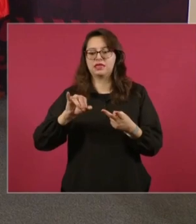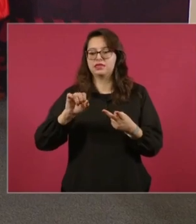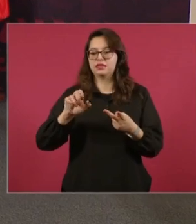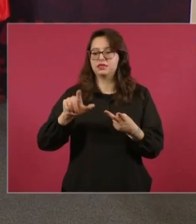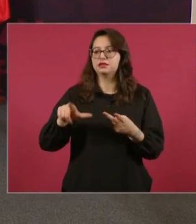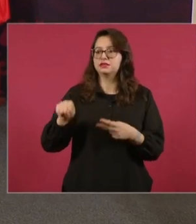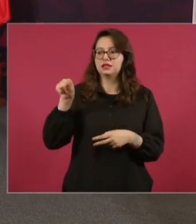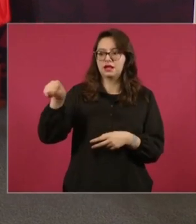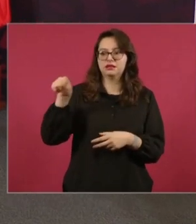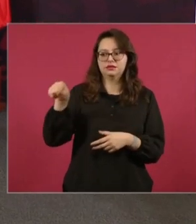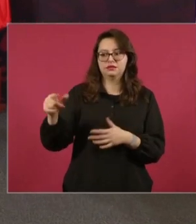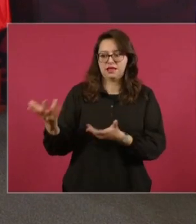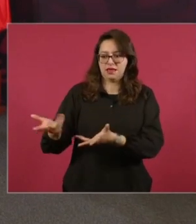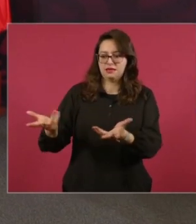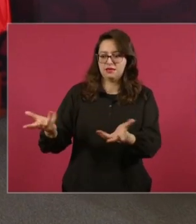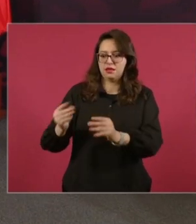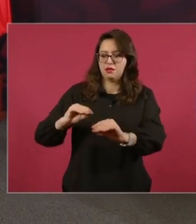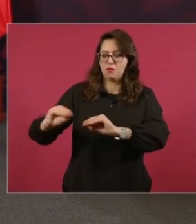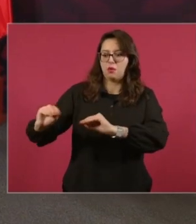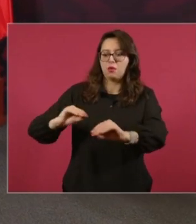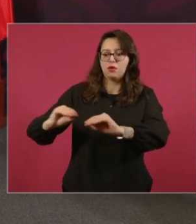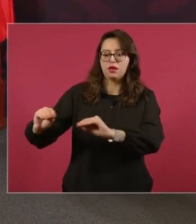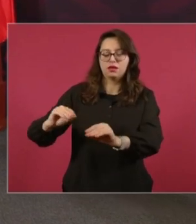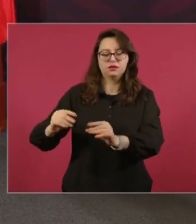esa refinería.